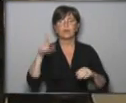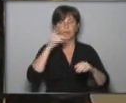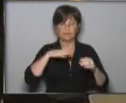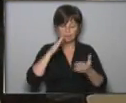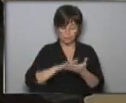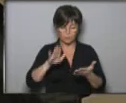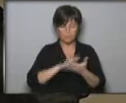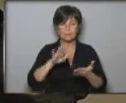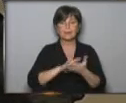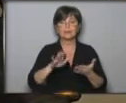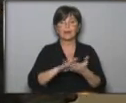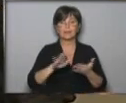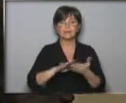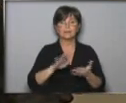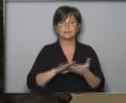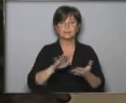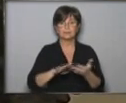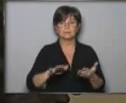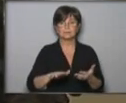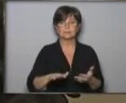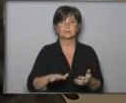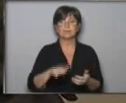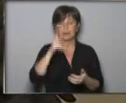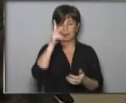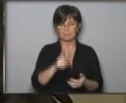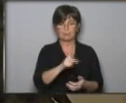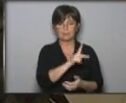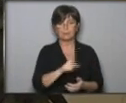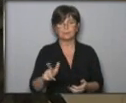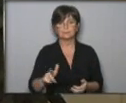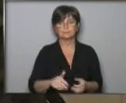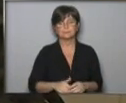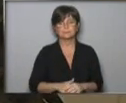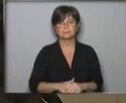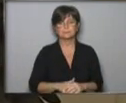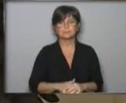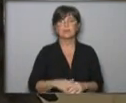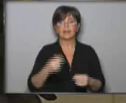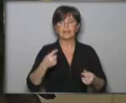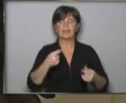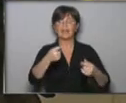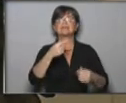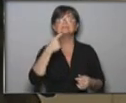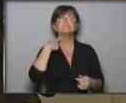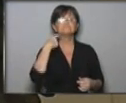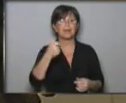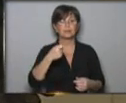Nuevamente toma la palabra. Les dije que su santidad les daba de corazón mi bendición. En